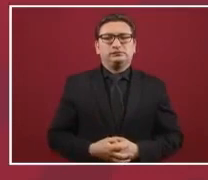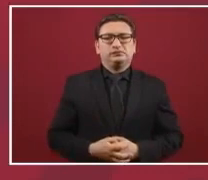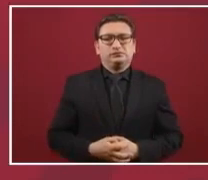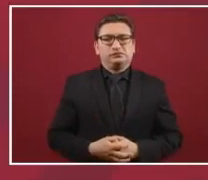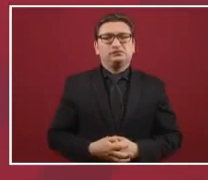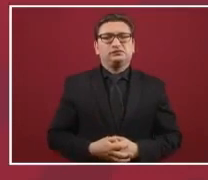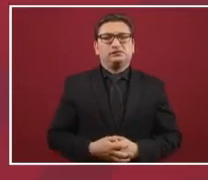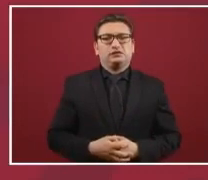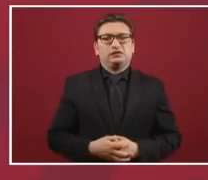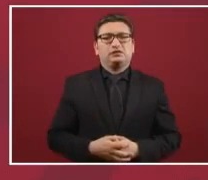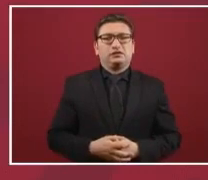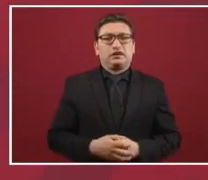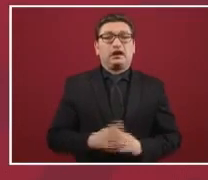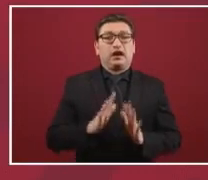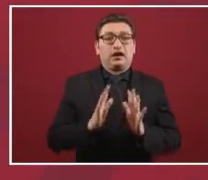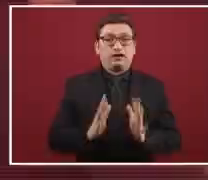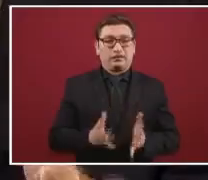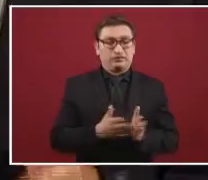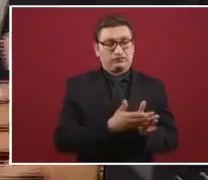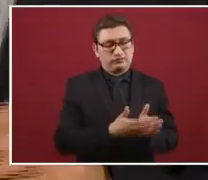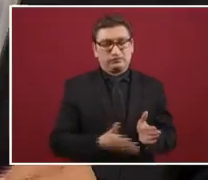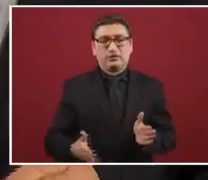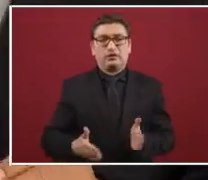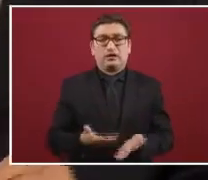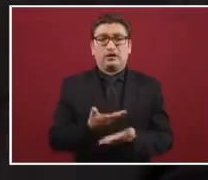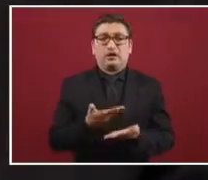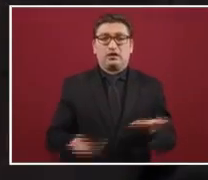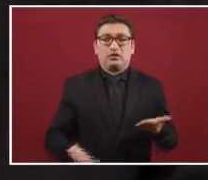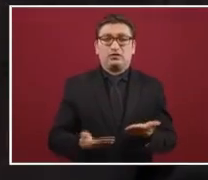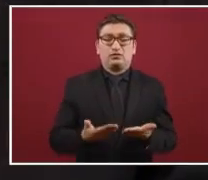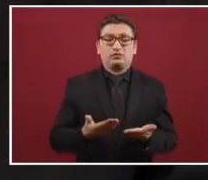ya sea delito grave la corrupción,